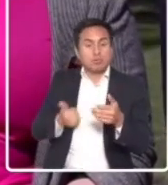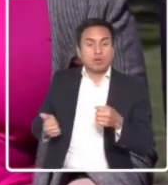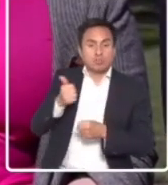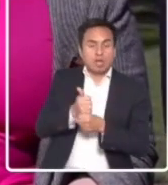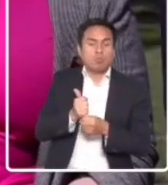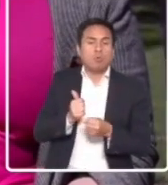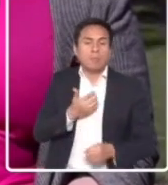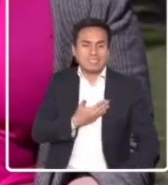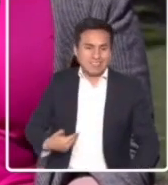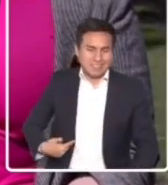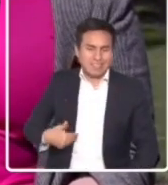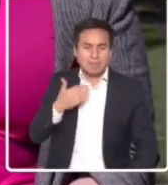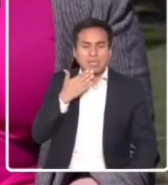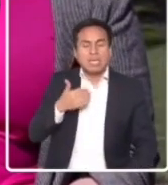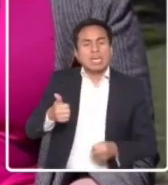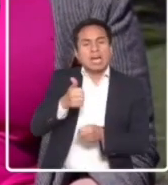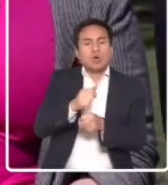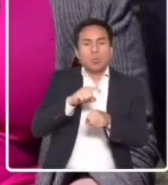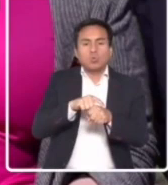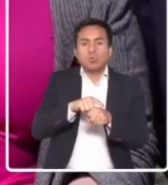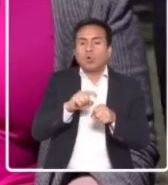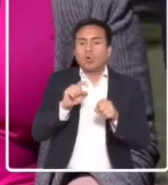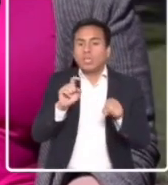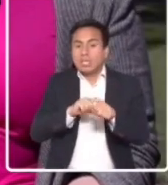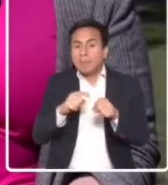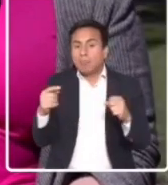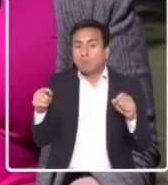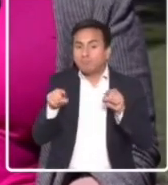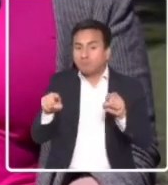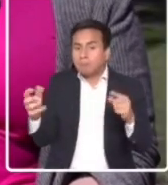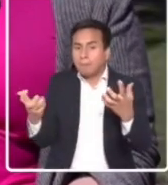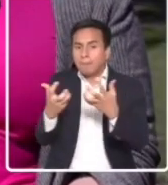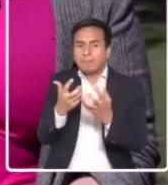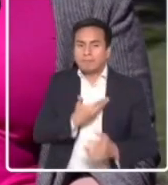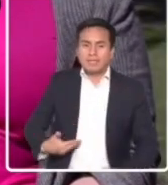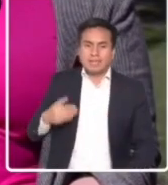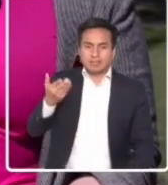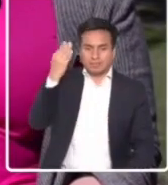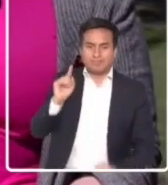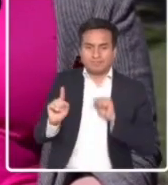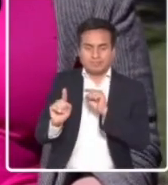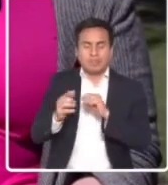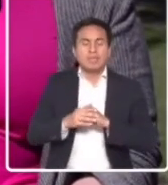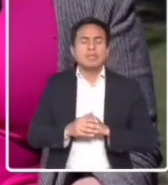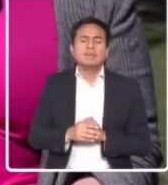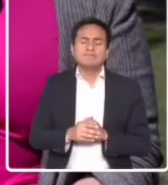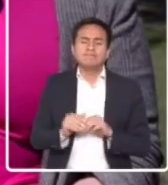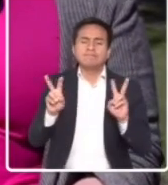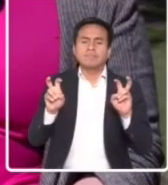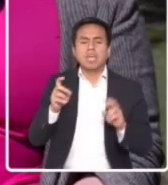asumiera como presidente y mientras nuestros cargos coincidieron en el tiempo de su mandato. Y más allá de